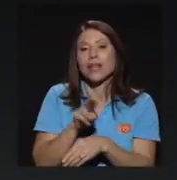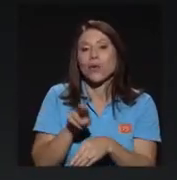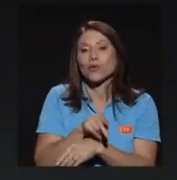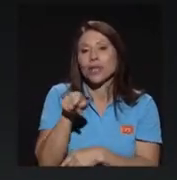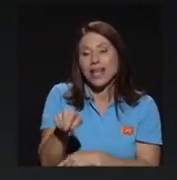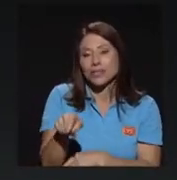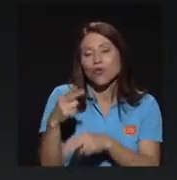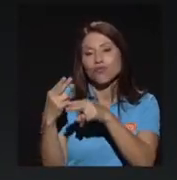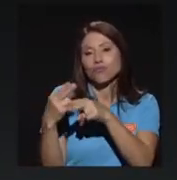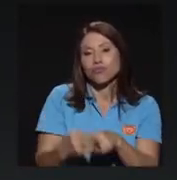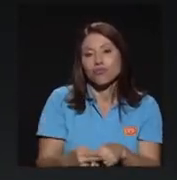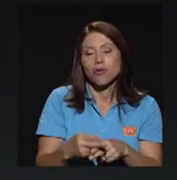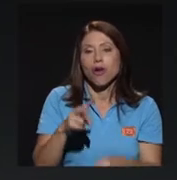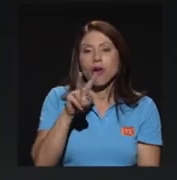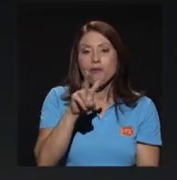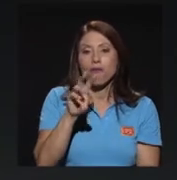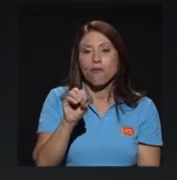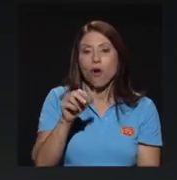un vocho bueno